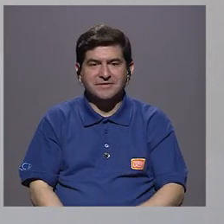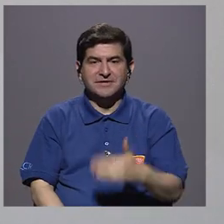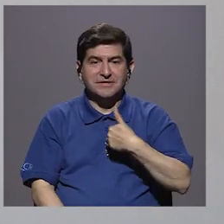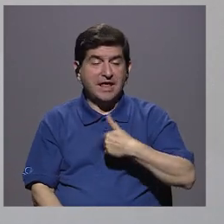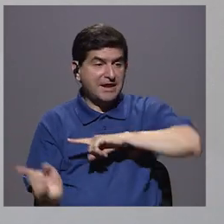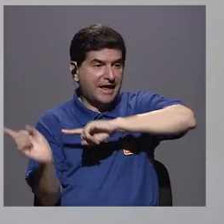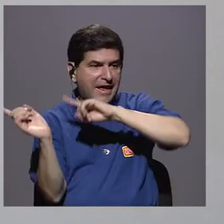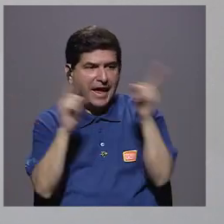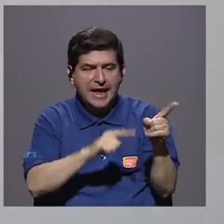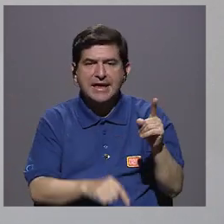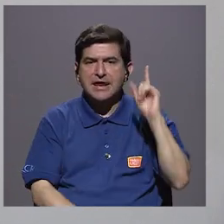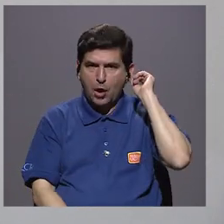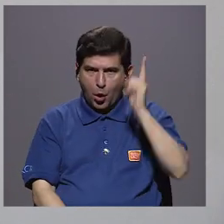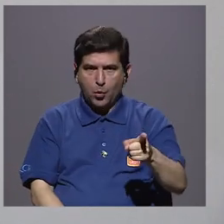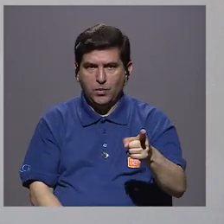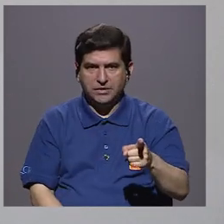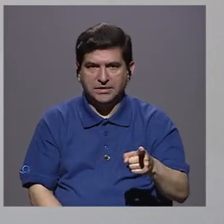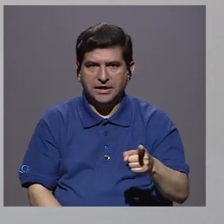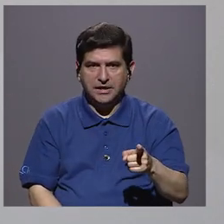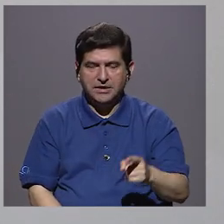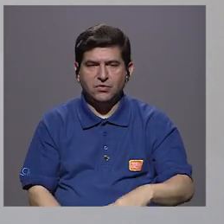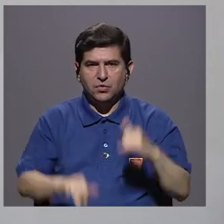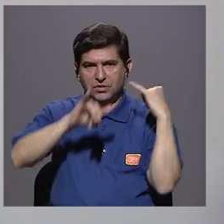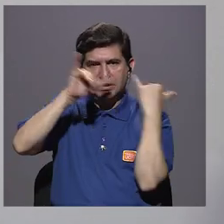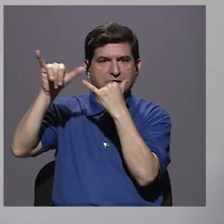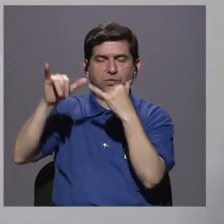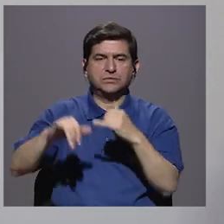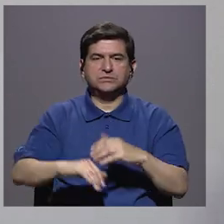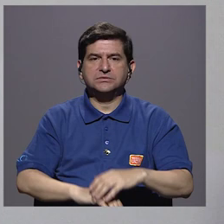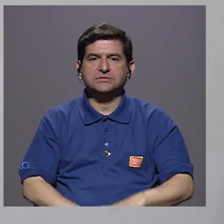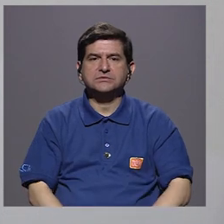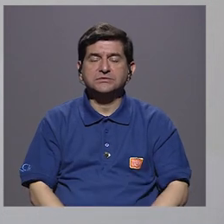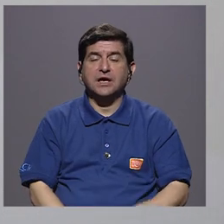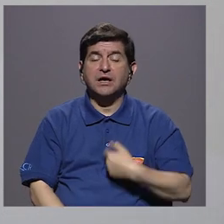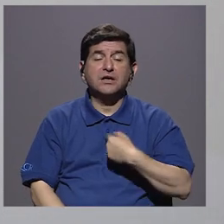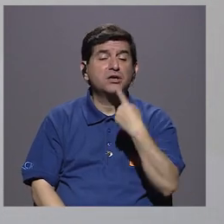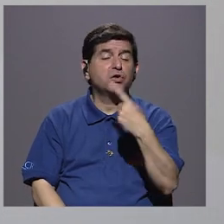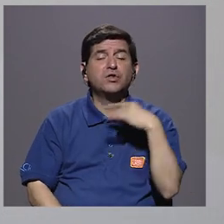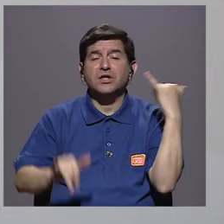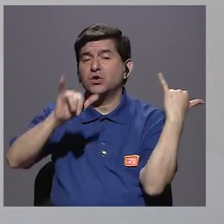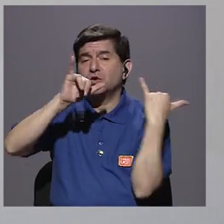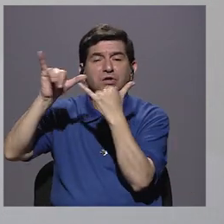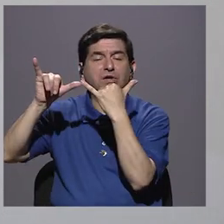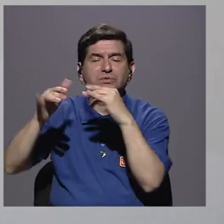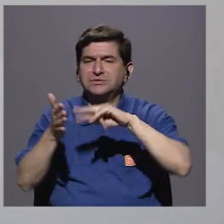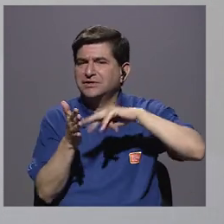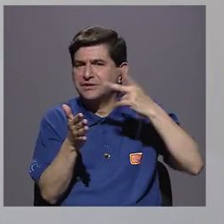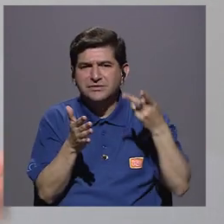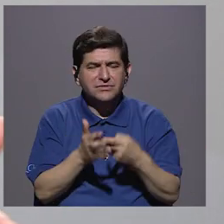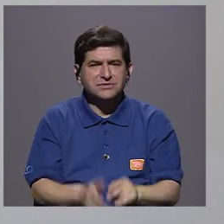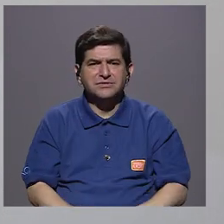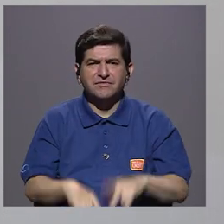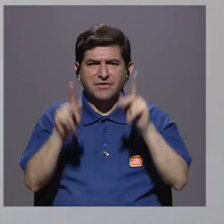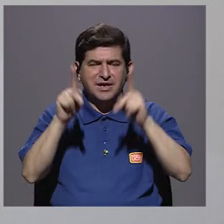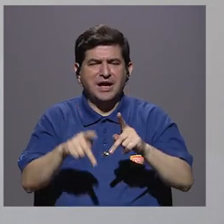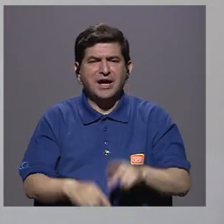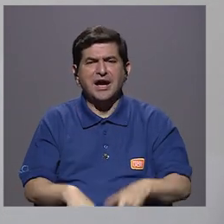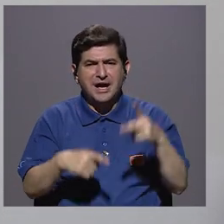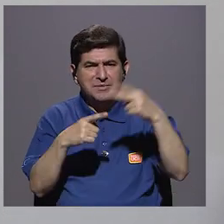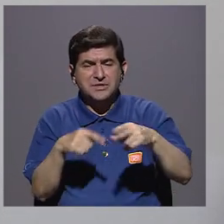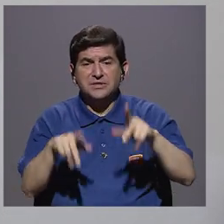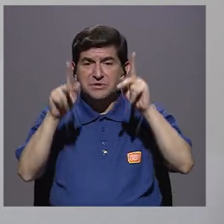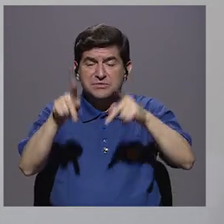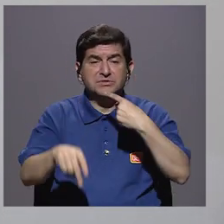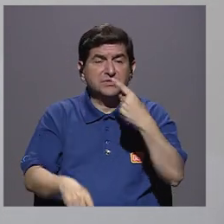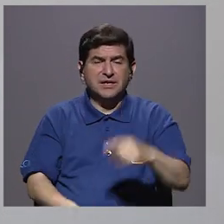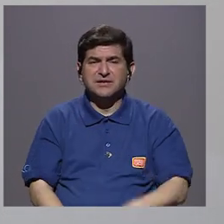usted tiene que acudir, usted tiene esa obligación de acudir a denunciar esto. Y cuando yo le digo denunciar, no significa que van a echar a alguien, porque a veces la